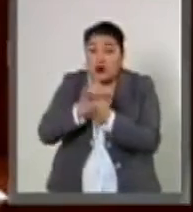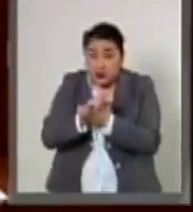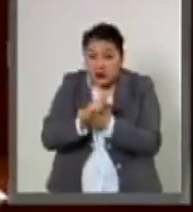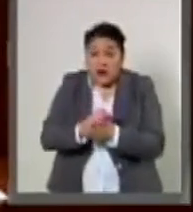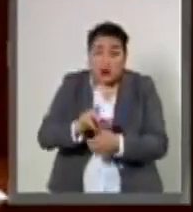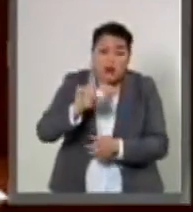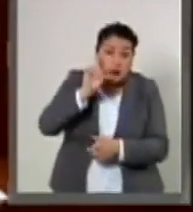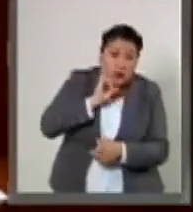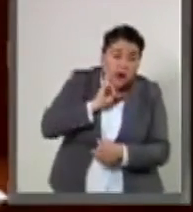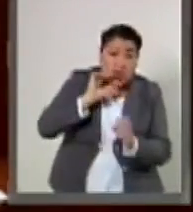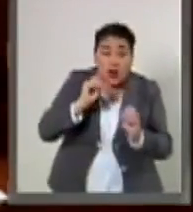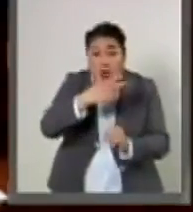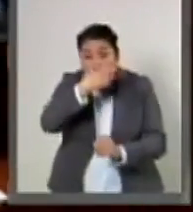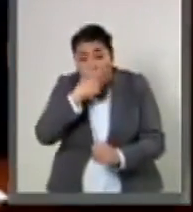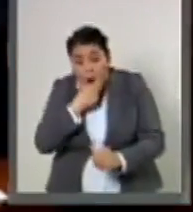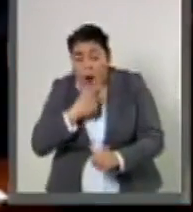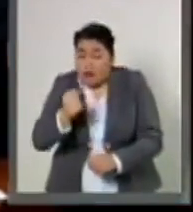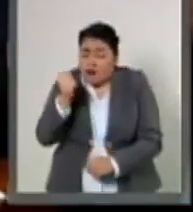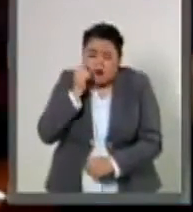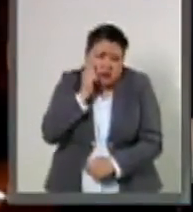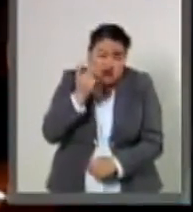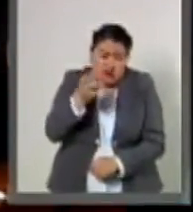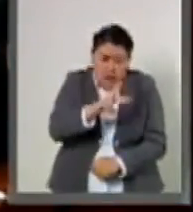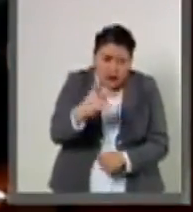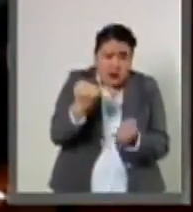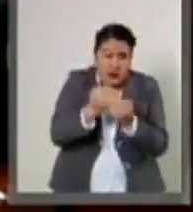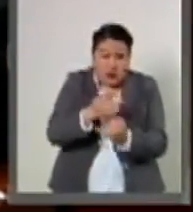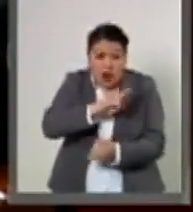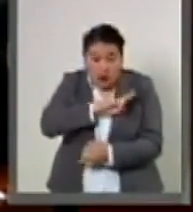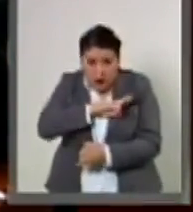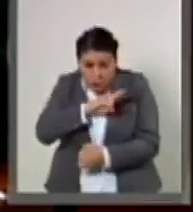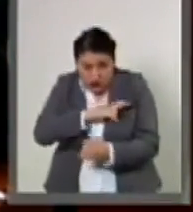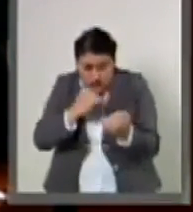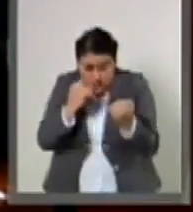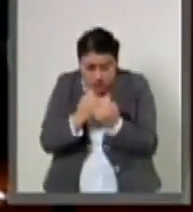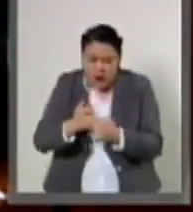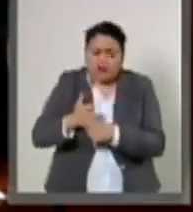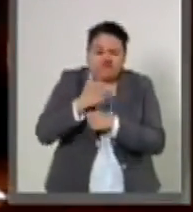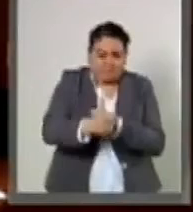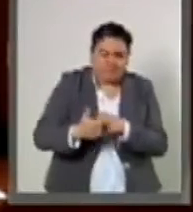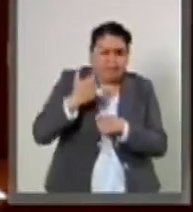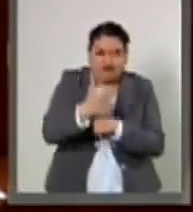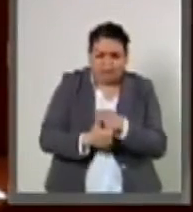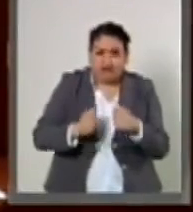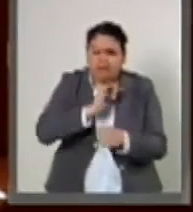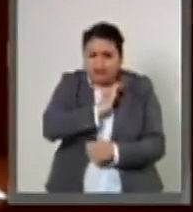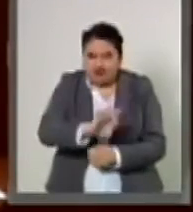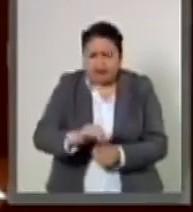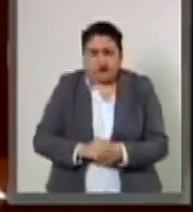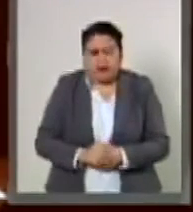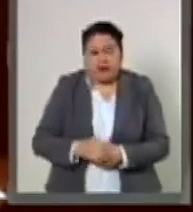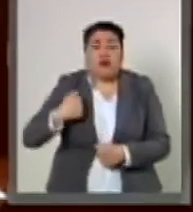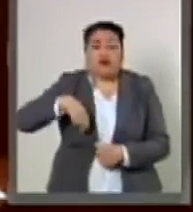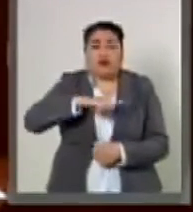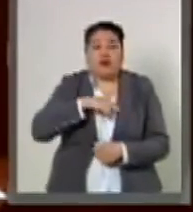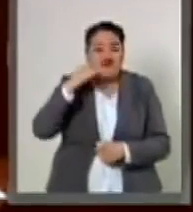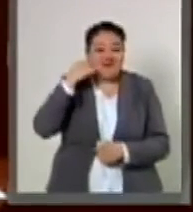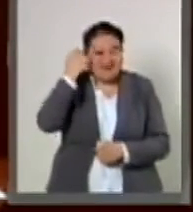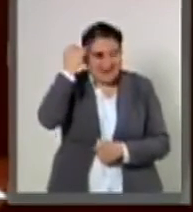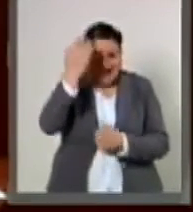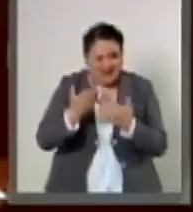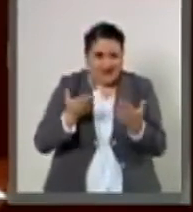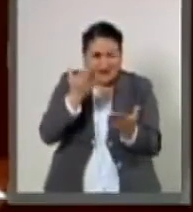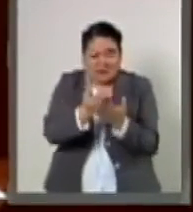mismos, sin distinción entre los géneros. De esta manera, se propone modificar